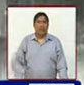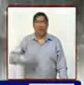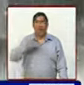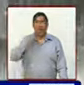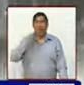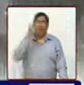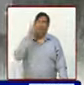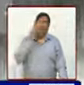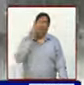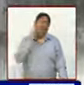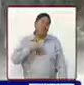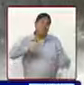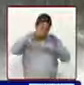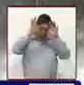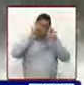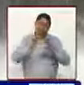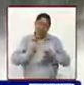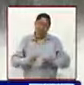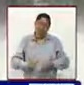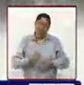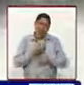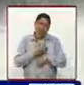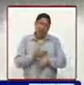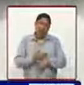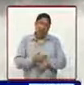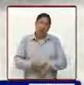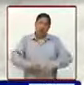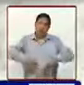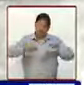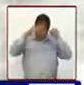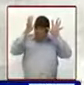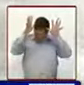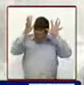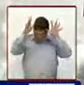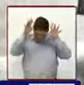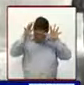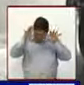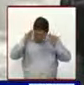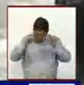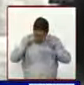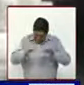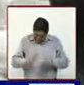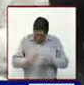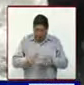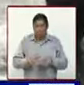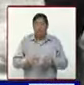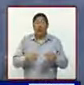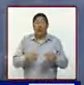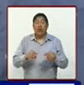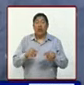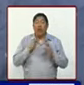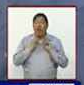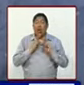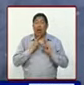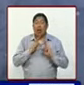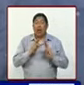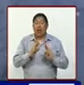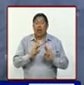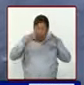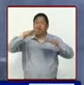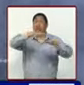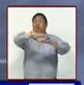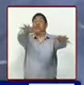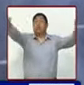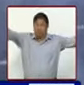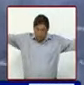Según los expertos, las lluvias caen en breve tiempo, pero con fuerte intensidad. No hay torrentera, laguna o río que soporte este